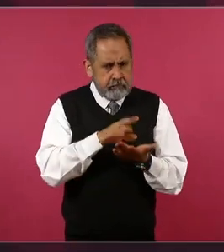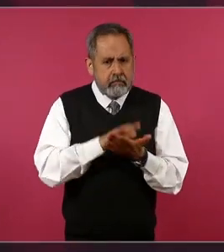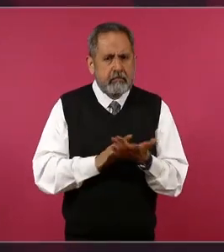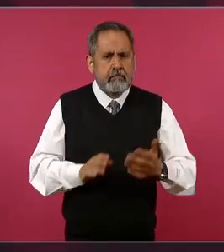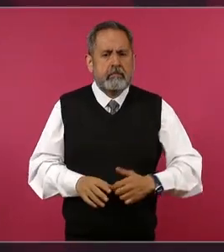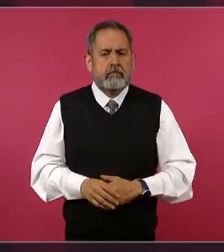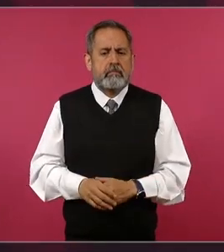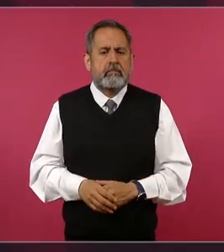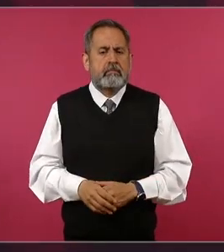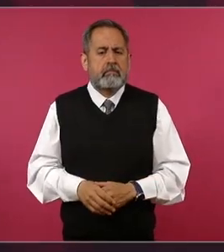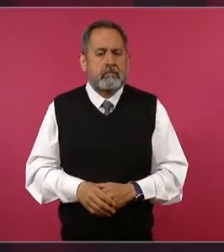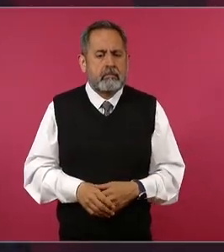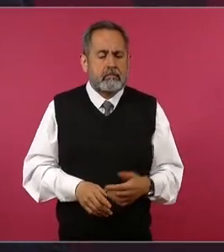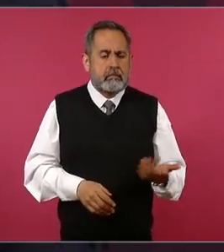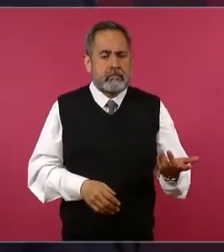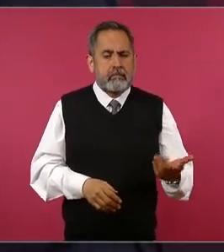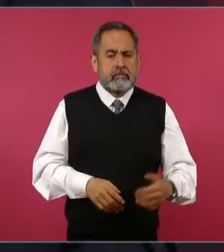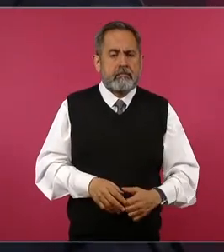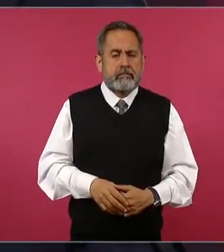de